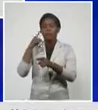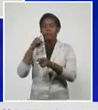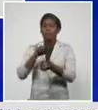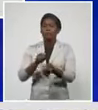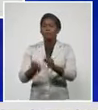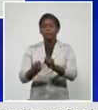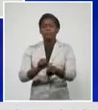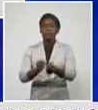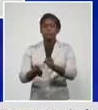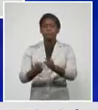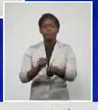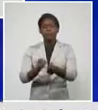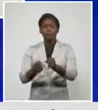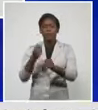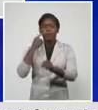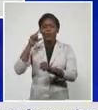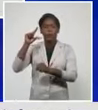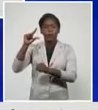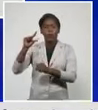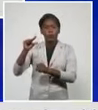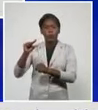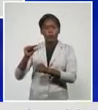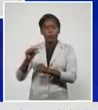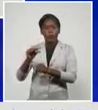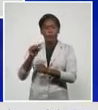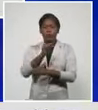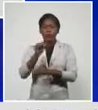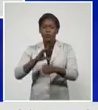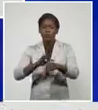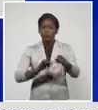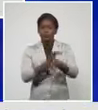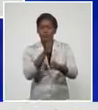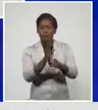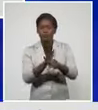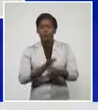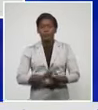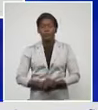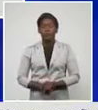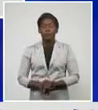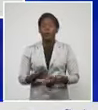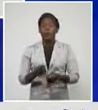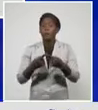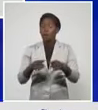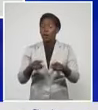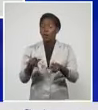ver una disminución en el número de casos. Igual situación tiene